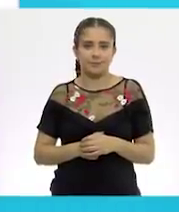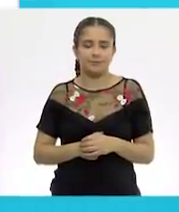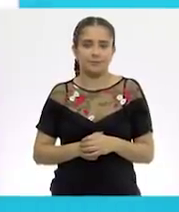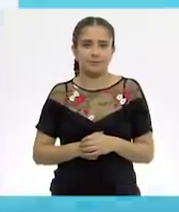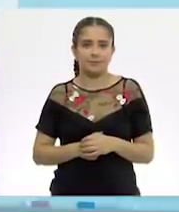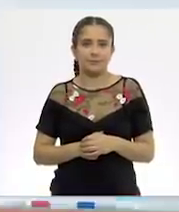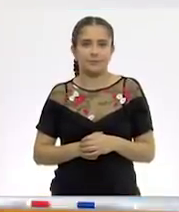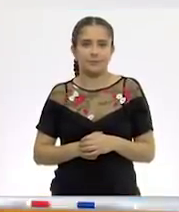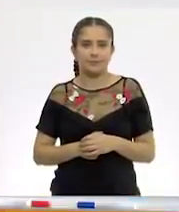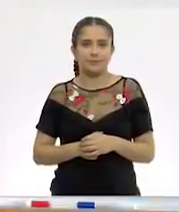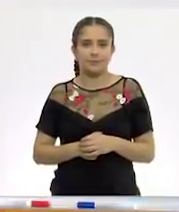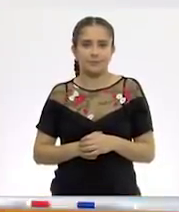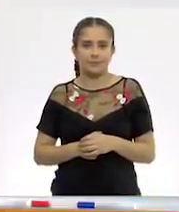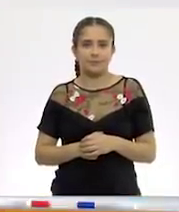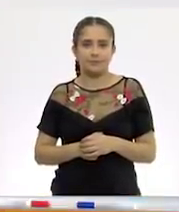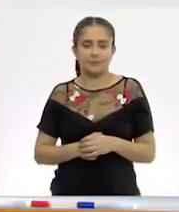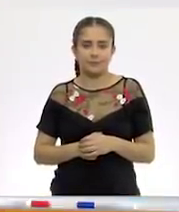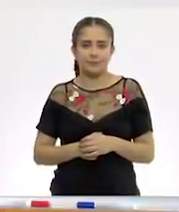Descansan.